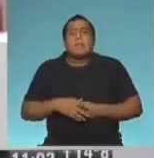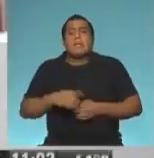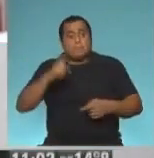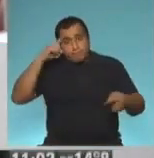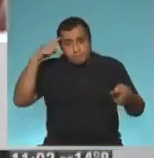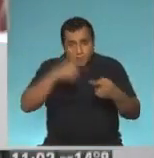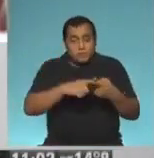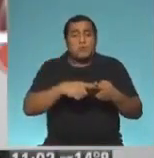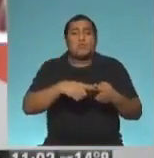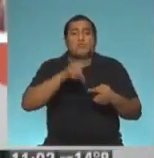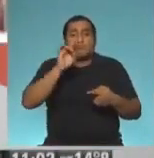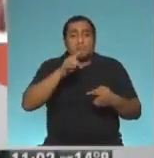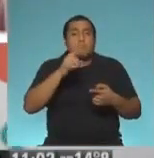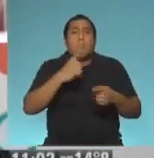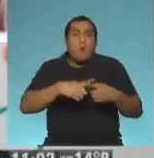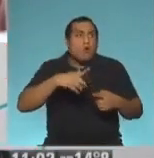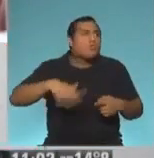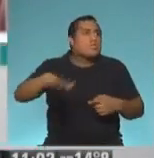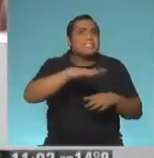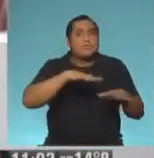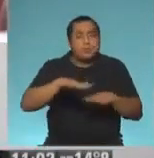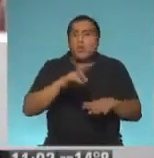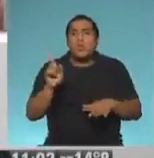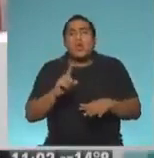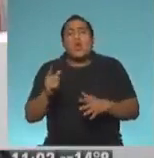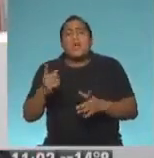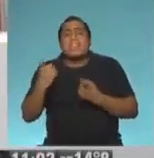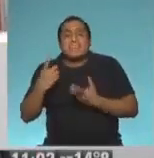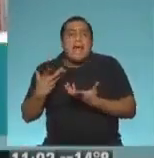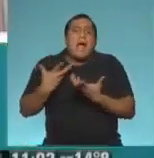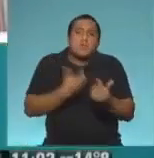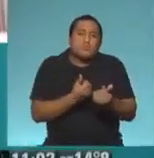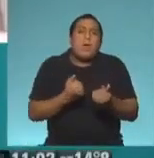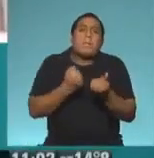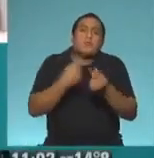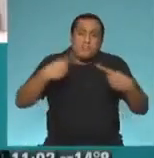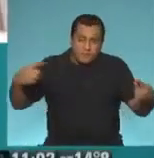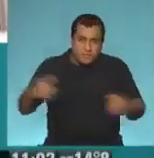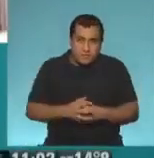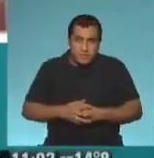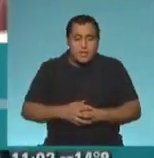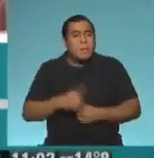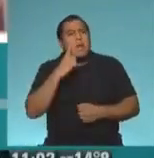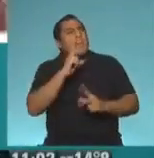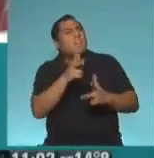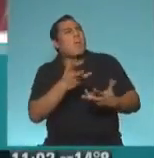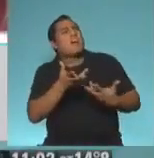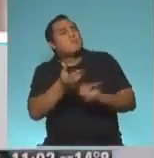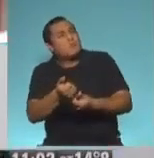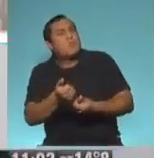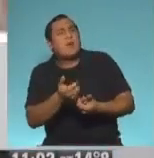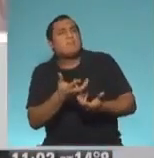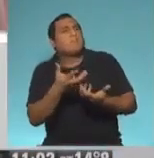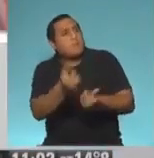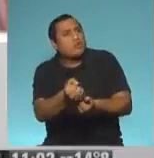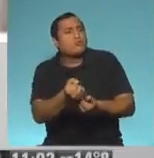por la condición, sino por el nivel de apoyo que cada paciente necesita, digamos, las personas. Cuando hablas de apoyo... Cuando hablas de apoyo, sí,